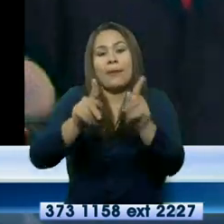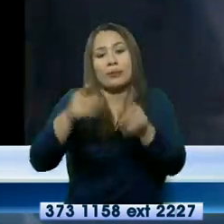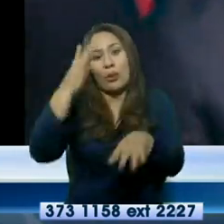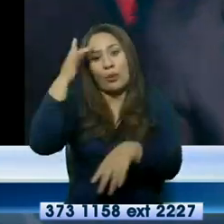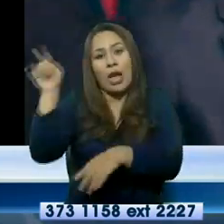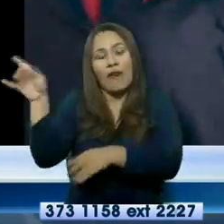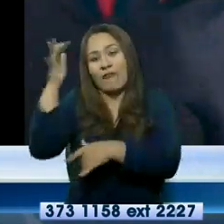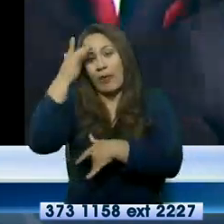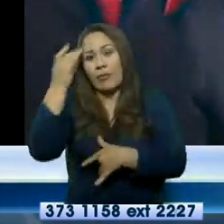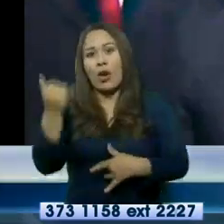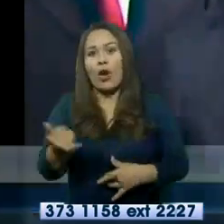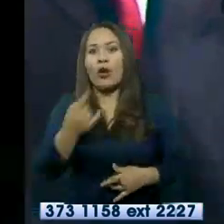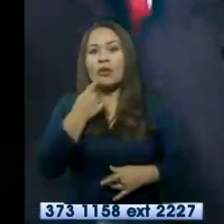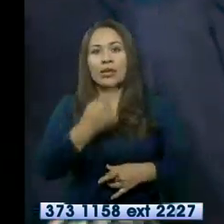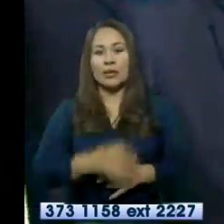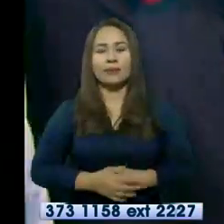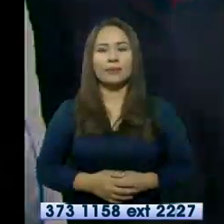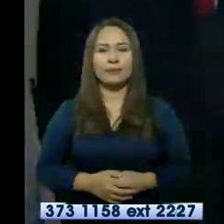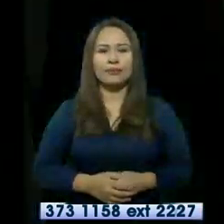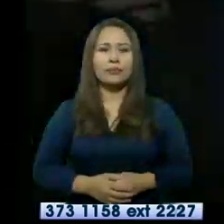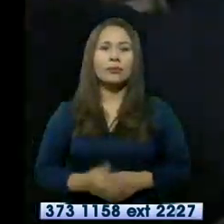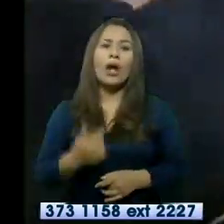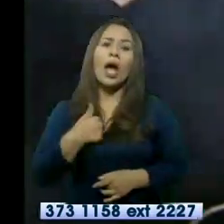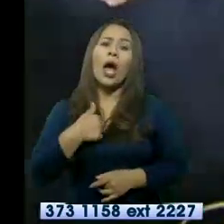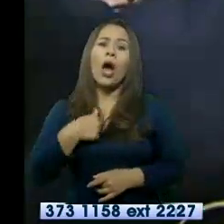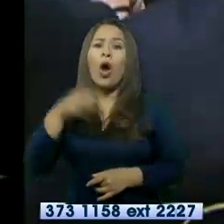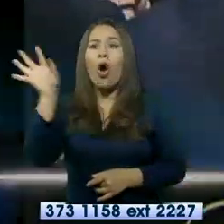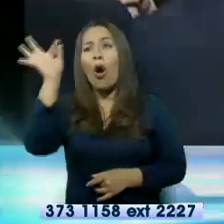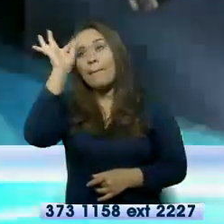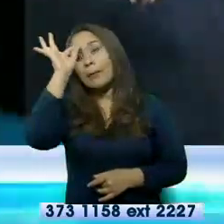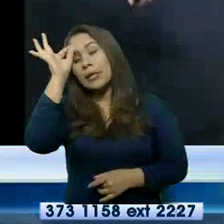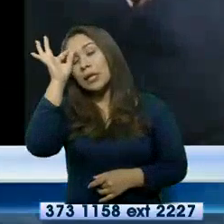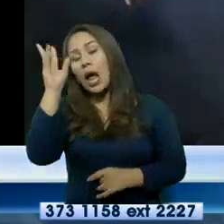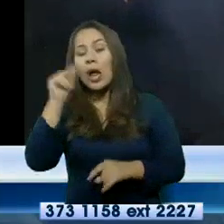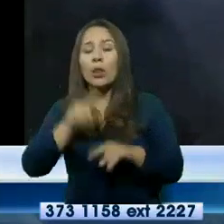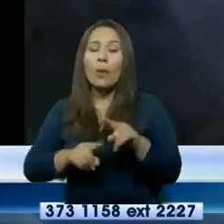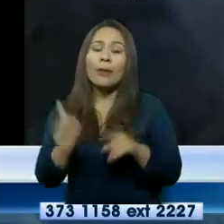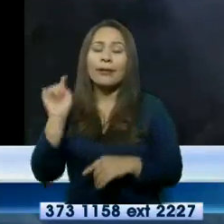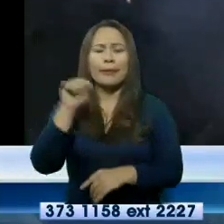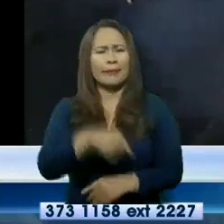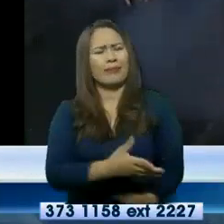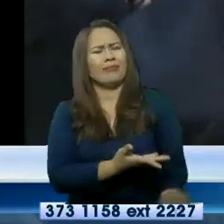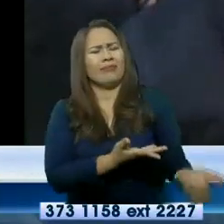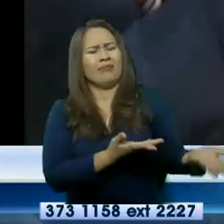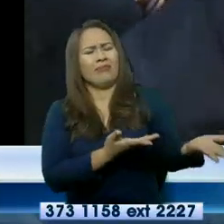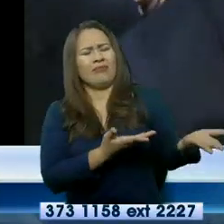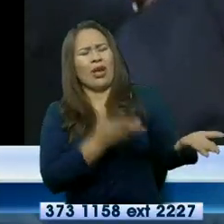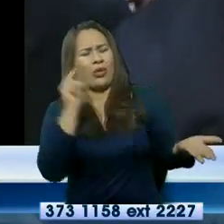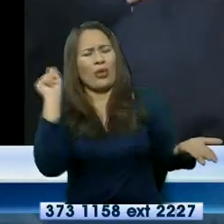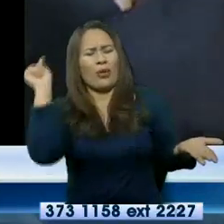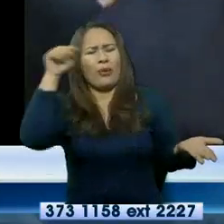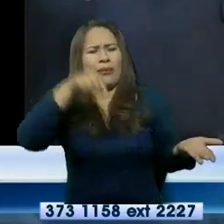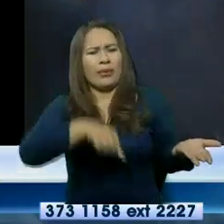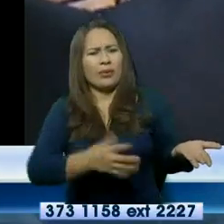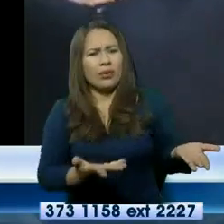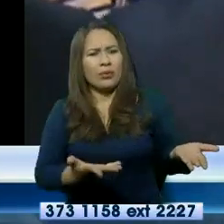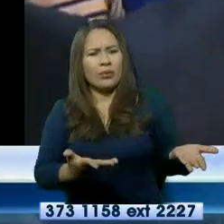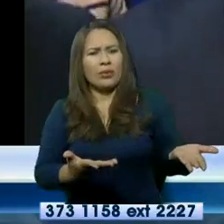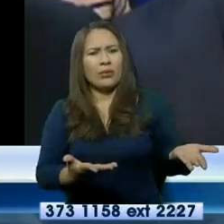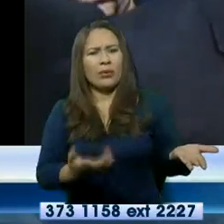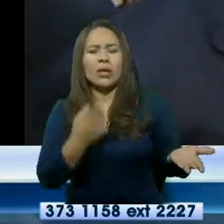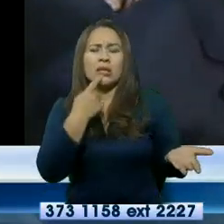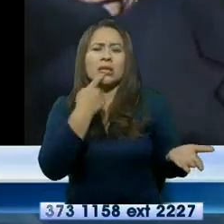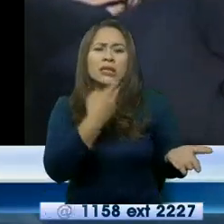se declara internado, el acusado no se ha presentado a la audiencia y presenta alegatos